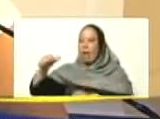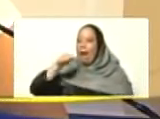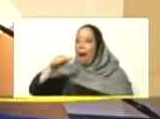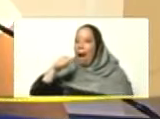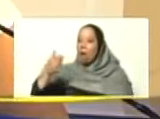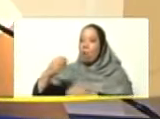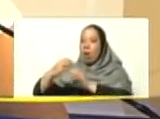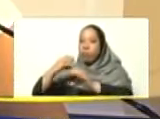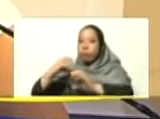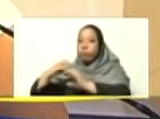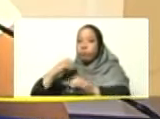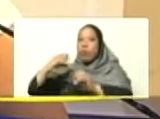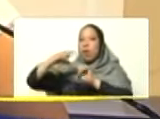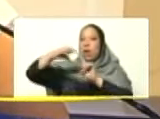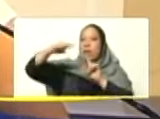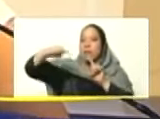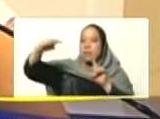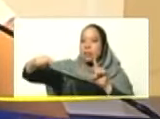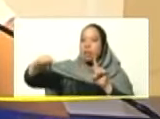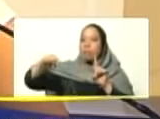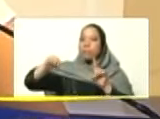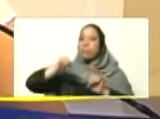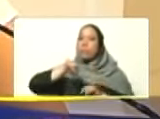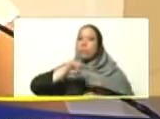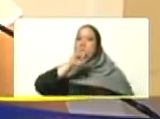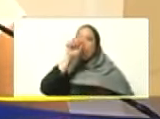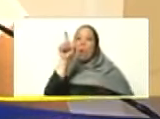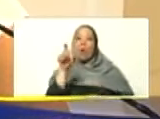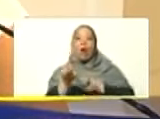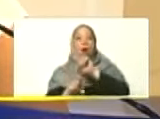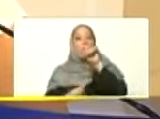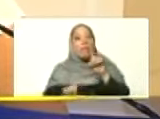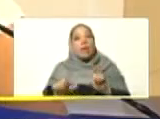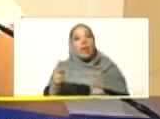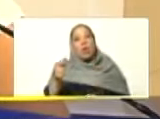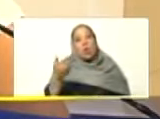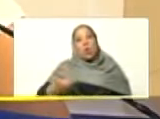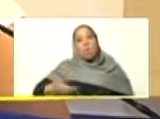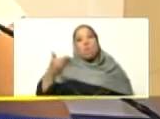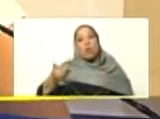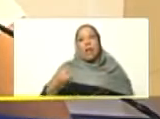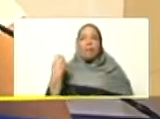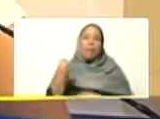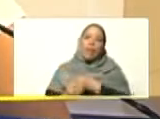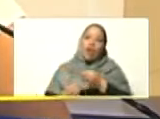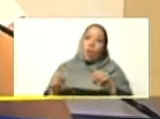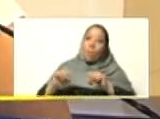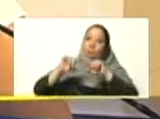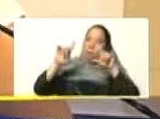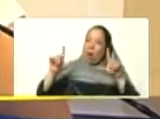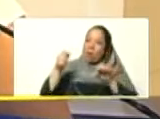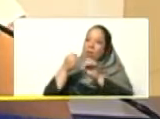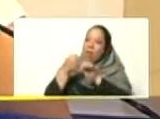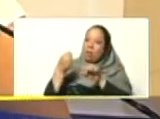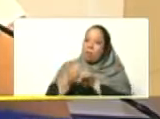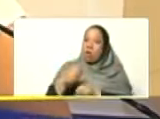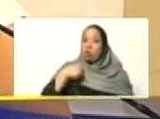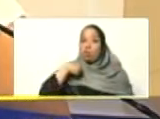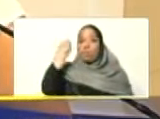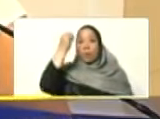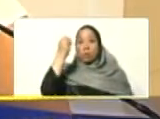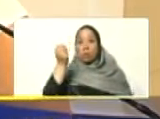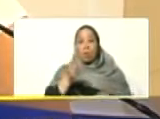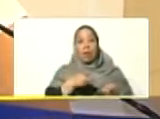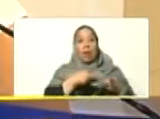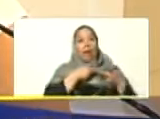cada territorio. Y usted preguntaba ahorita que cuál era la magia, ¿no? La magia de todo esto. Yo creo que la magia es la voluntad de los hombres y mujeres.